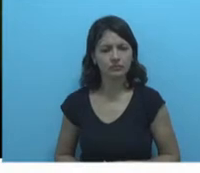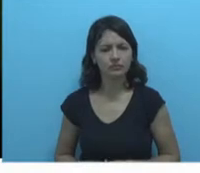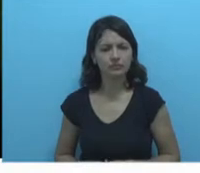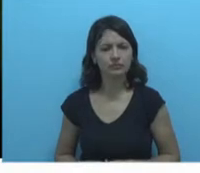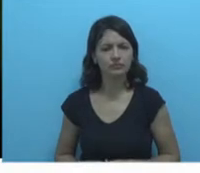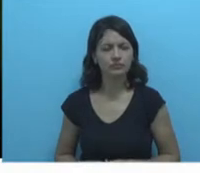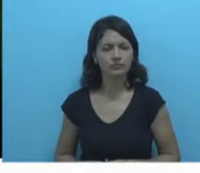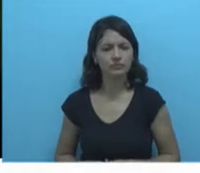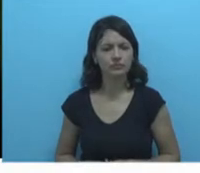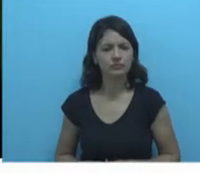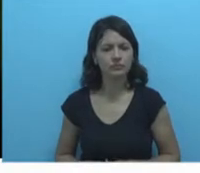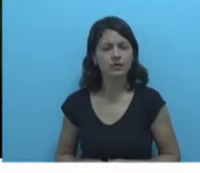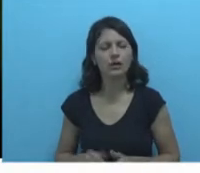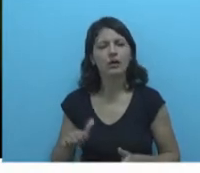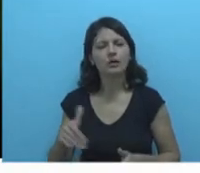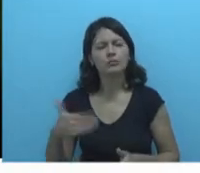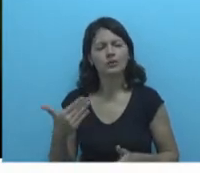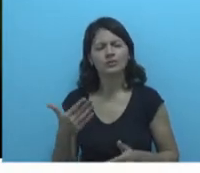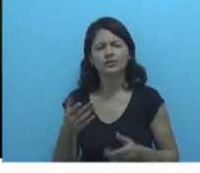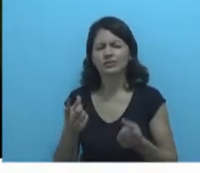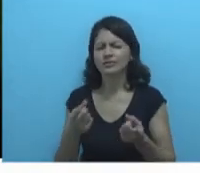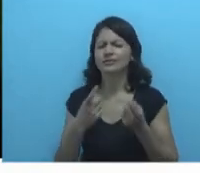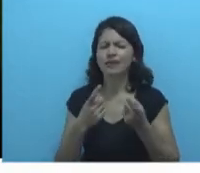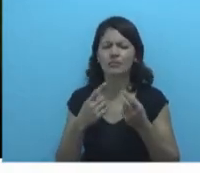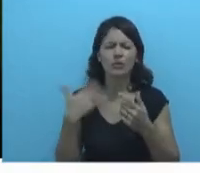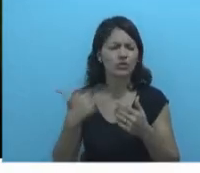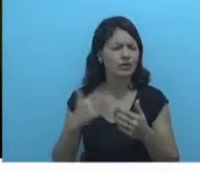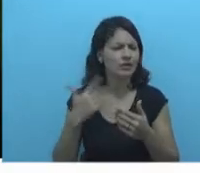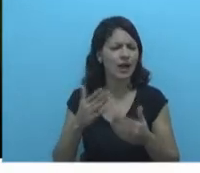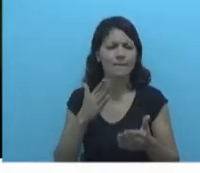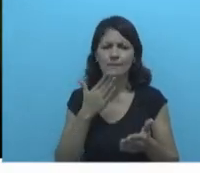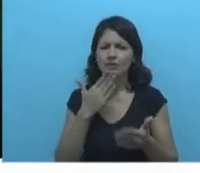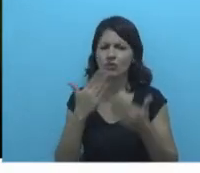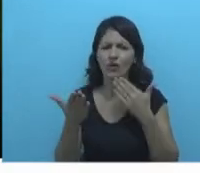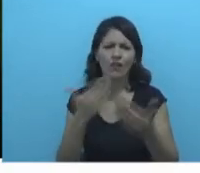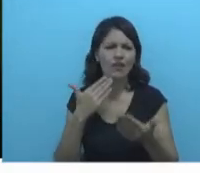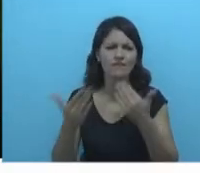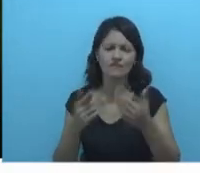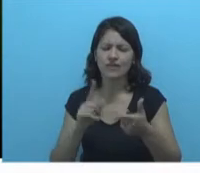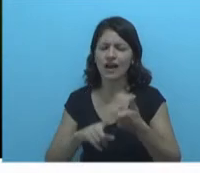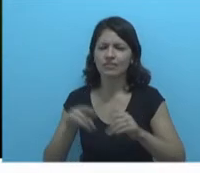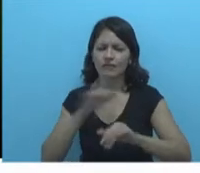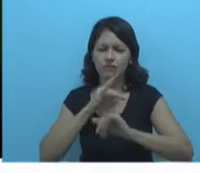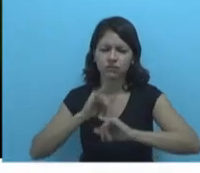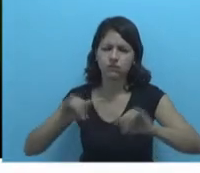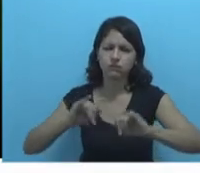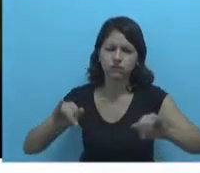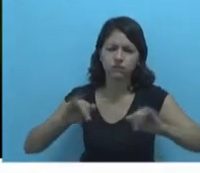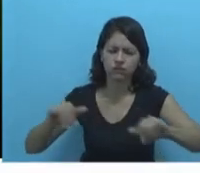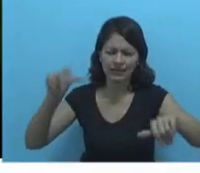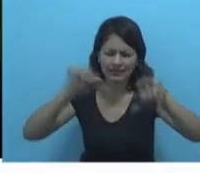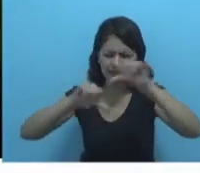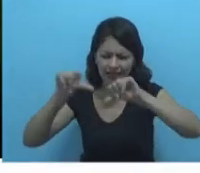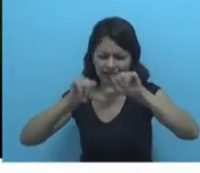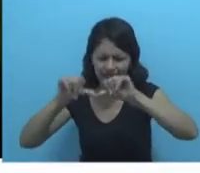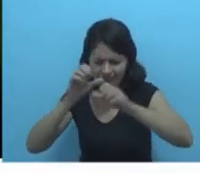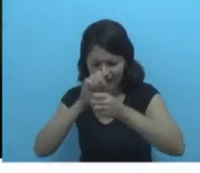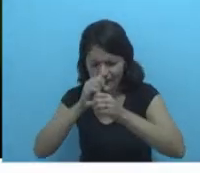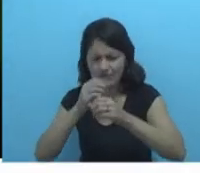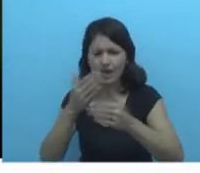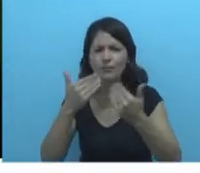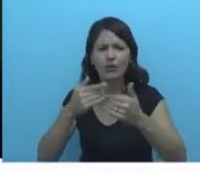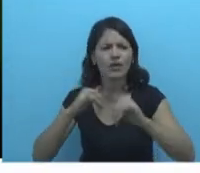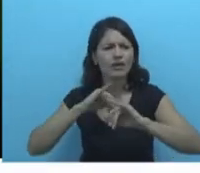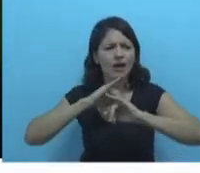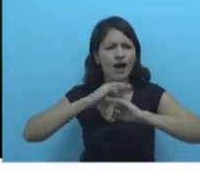este tipo de debate y divulgación científica y concientización hacia la comunidad. En ese